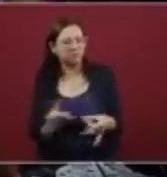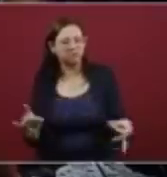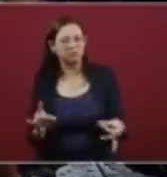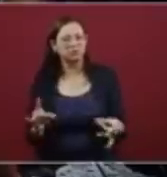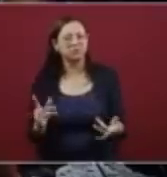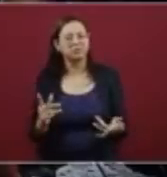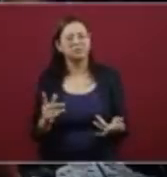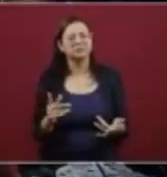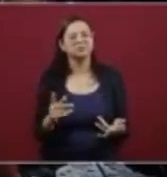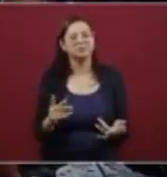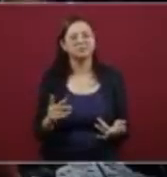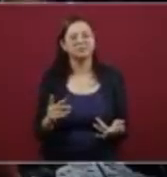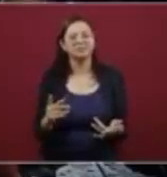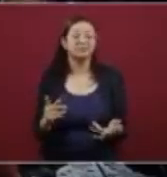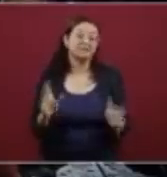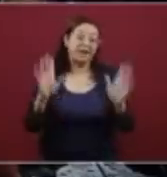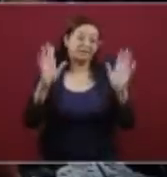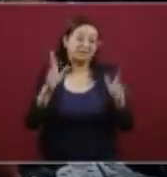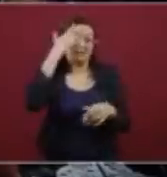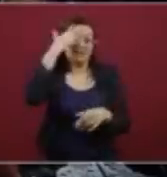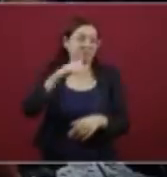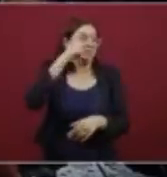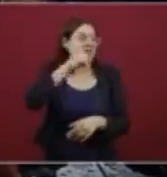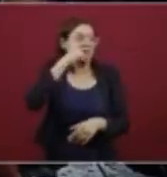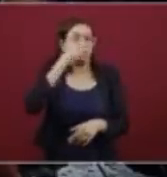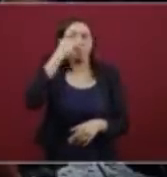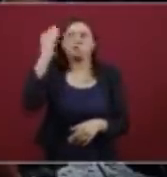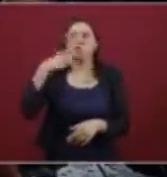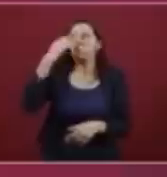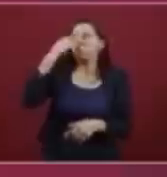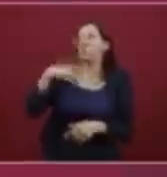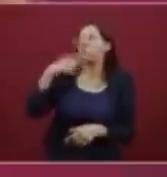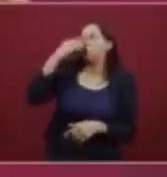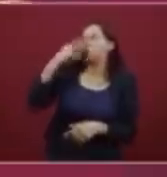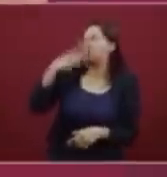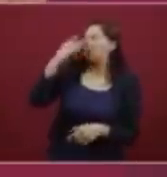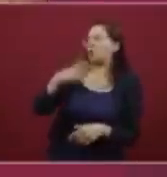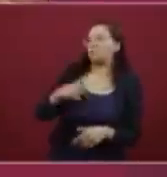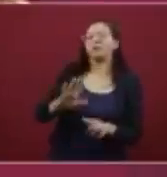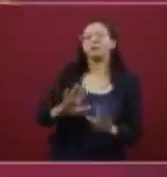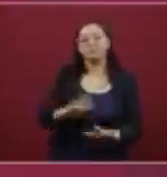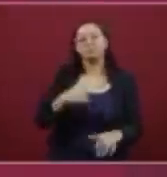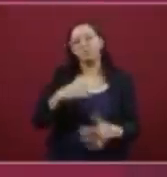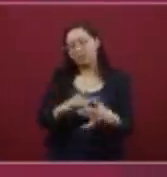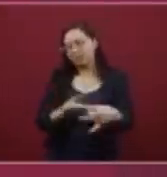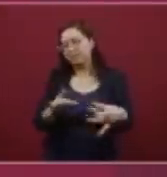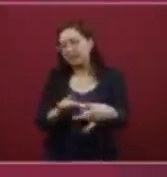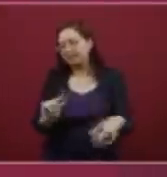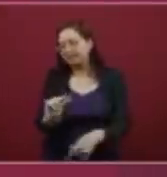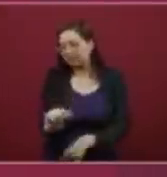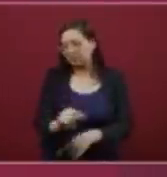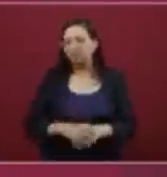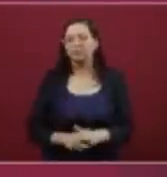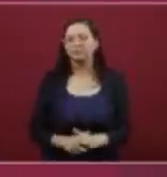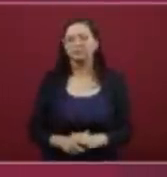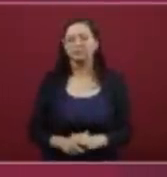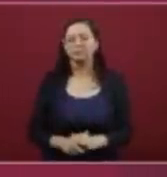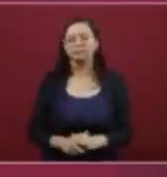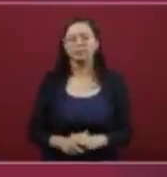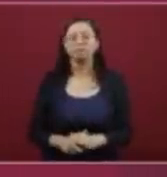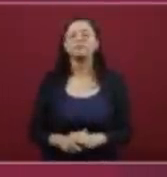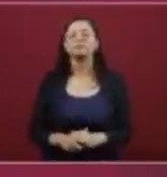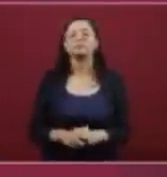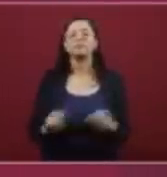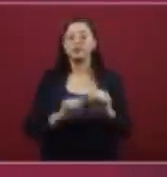nos achacan de todo, déjenme un poquito explicarlo, ¿no? O sea, el titular del